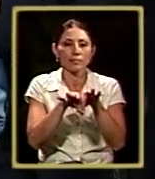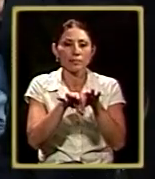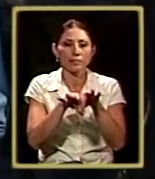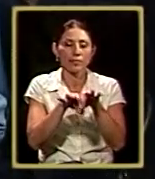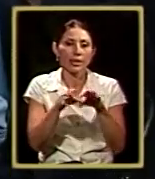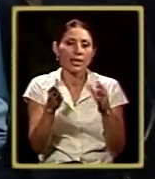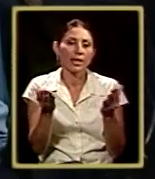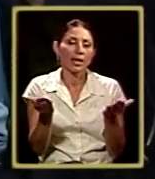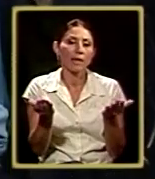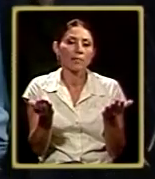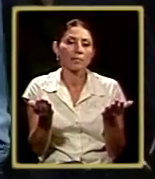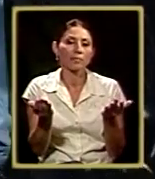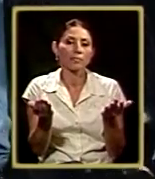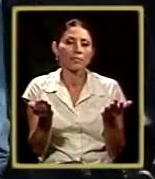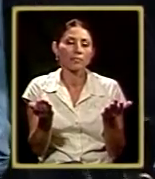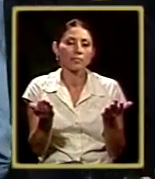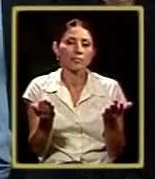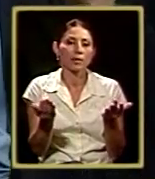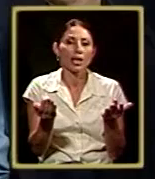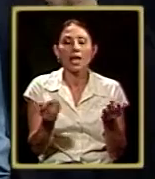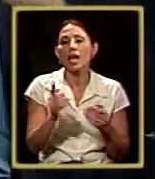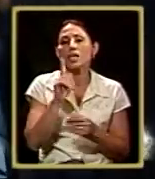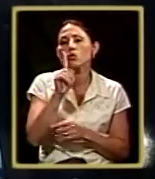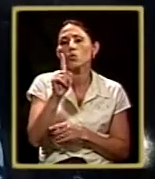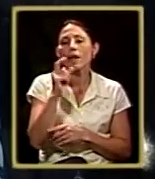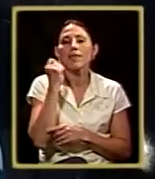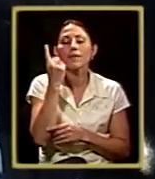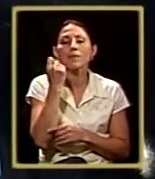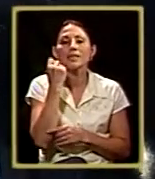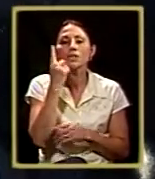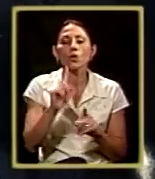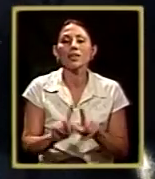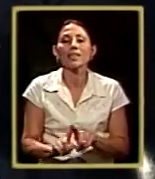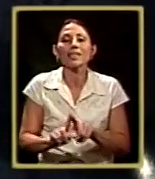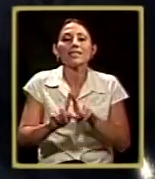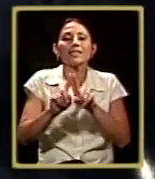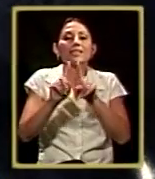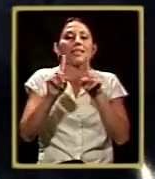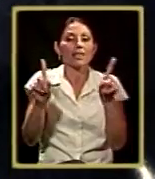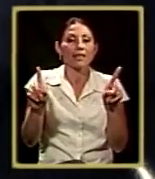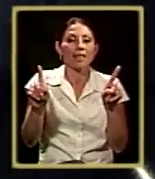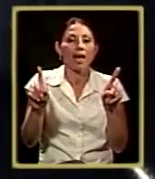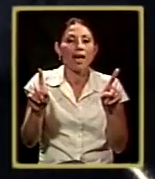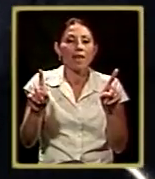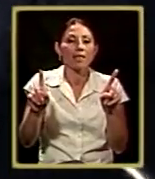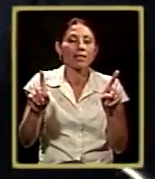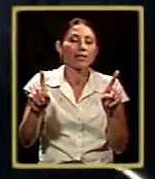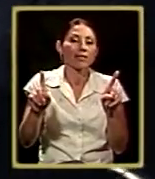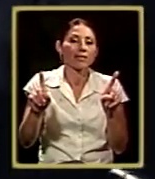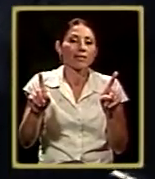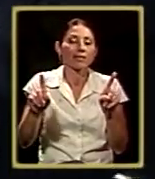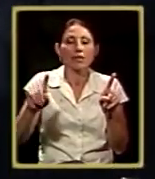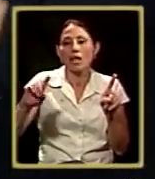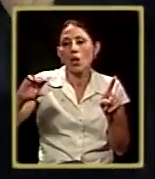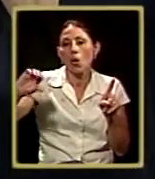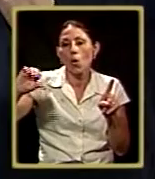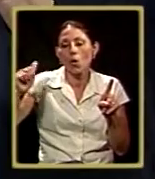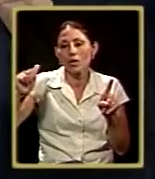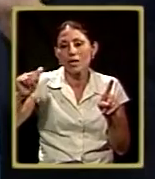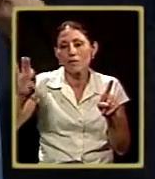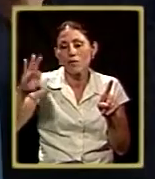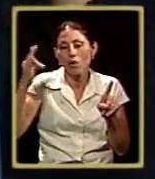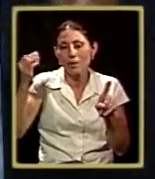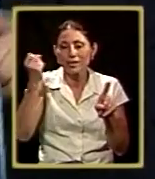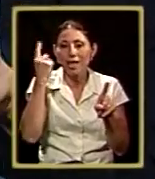y que es una dimensión distinta del otro lado de la luna, que